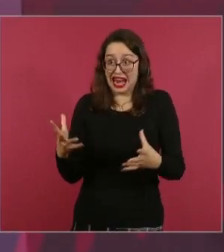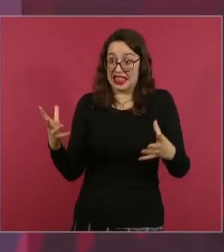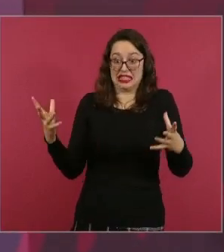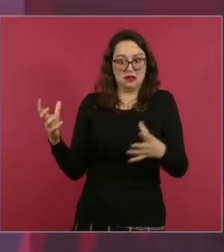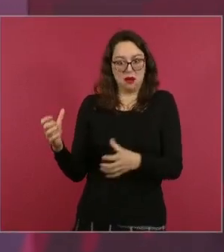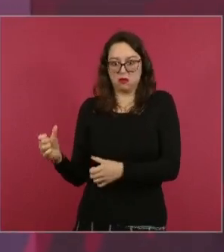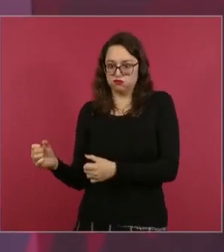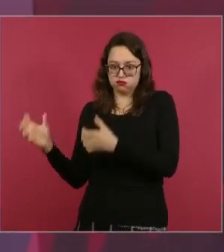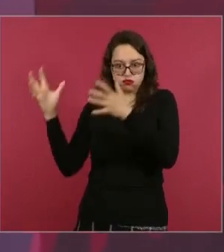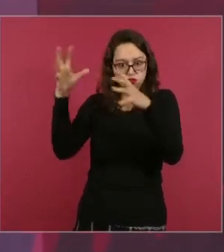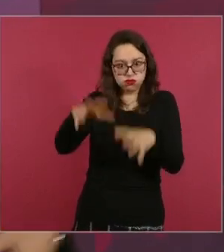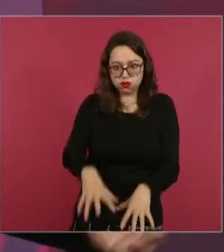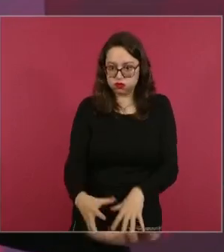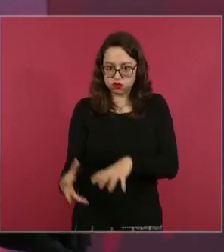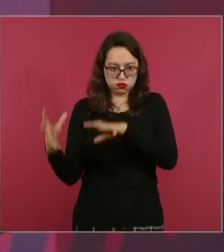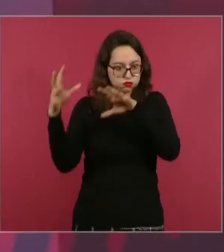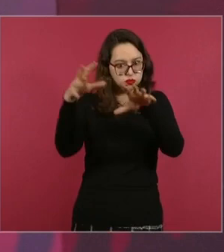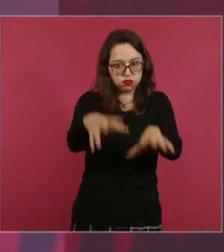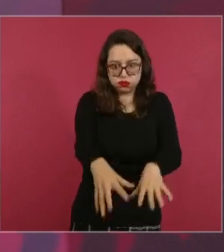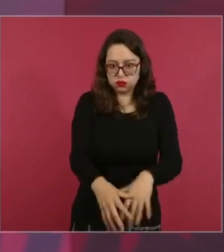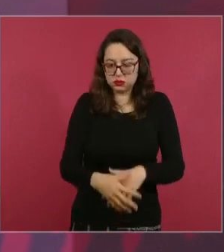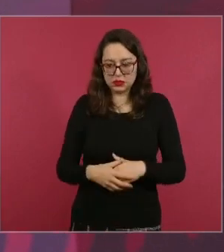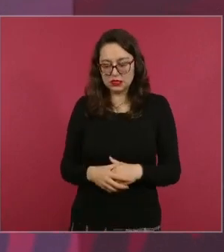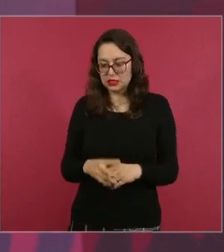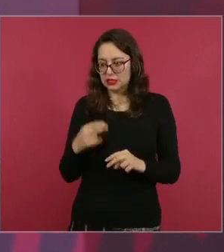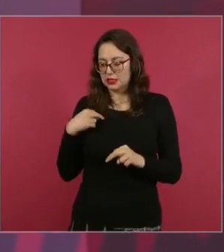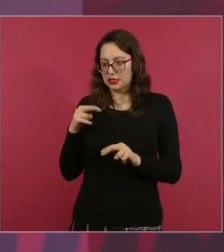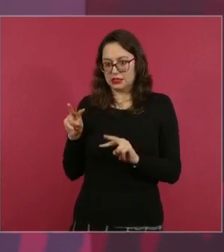arrancadas entonces llegamos